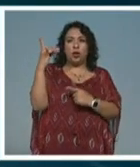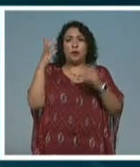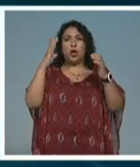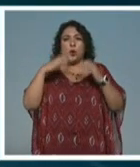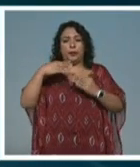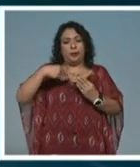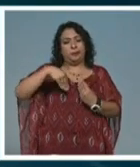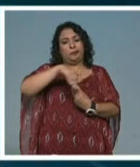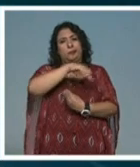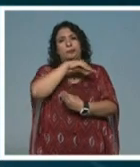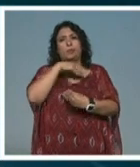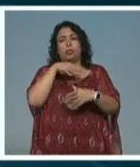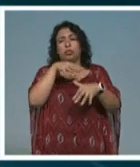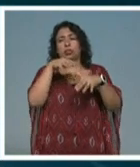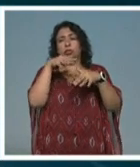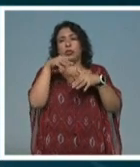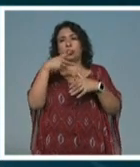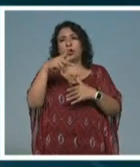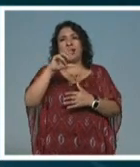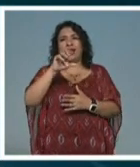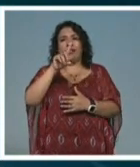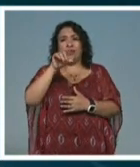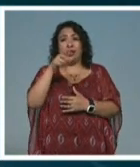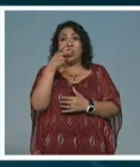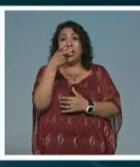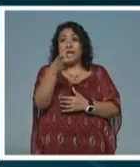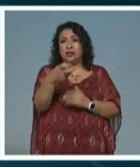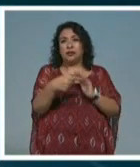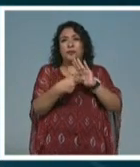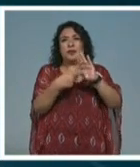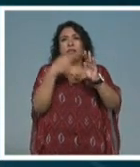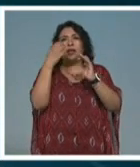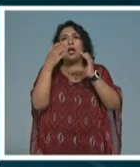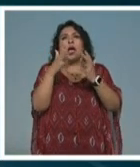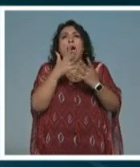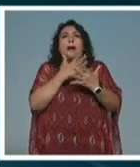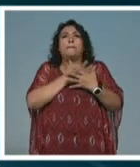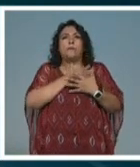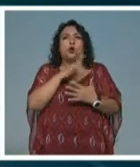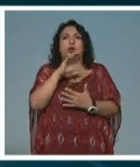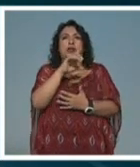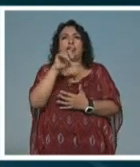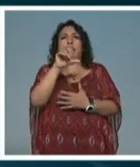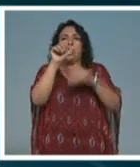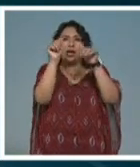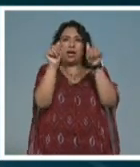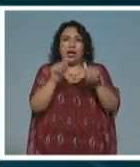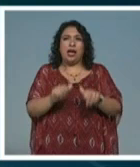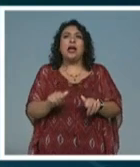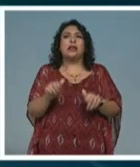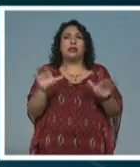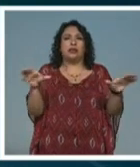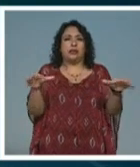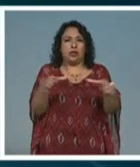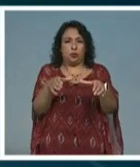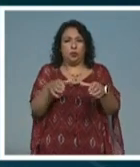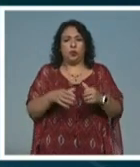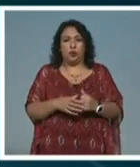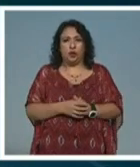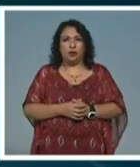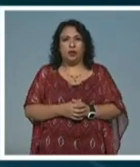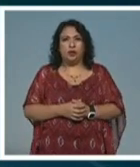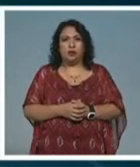se envuelve en un colorido chal andino. Esta es una muestra del amor de Callisaya por el arte y por su comunidad.